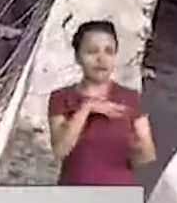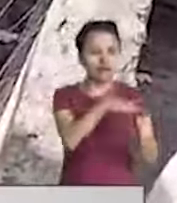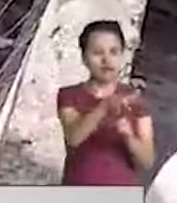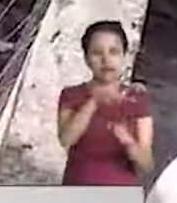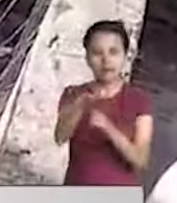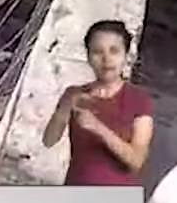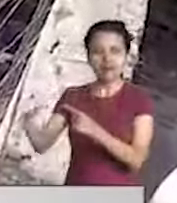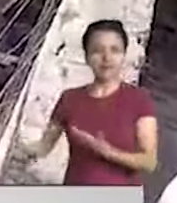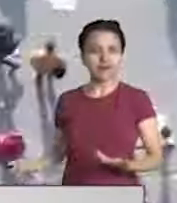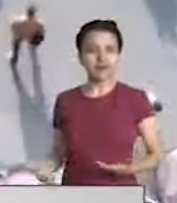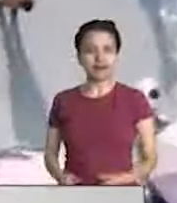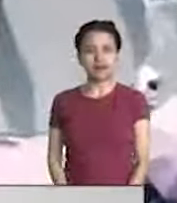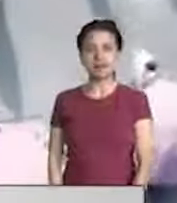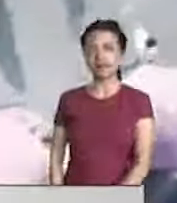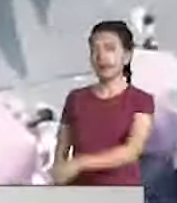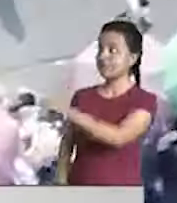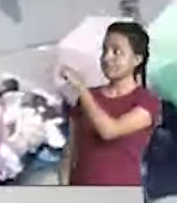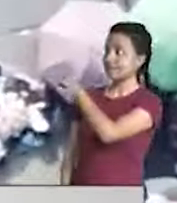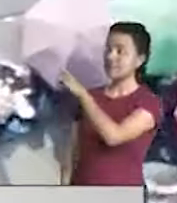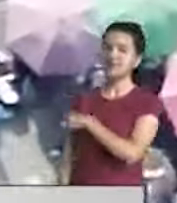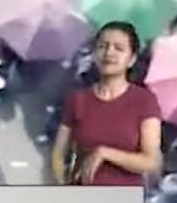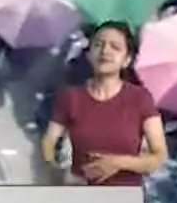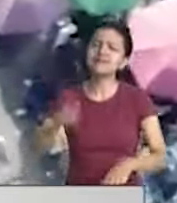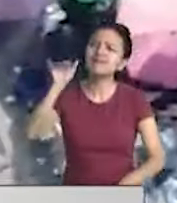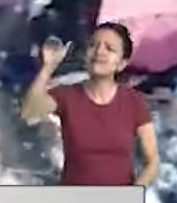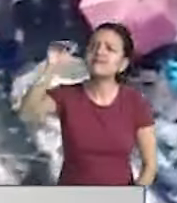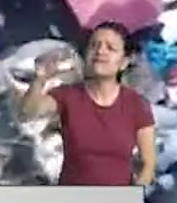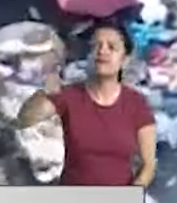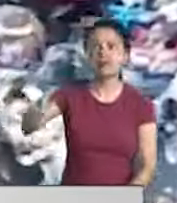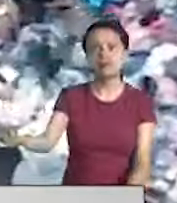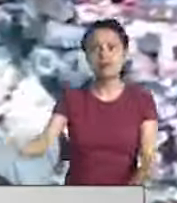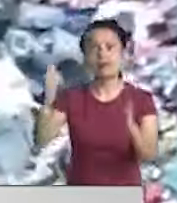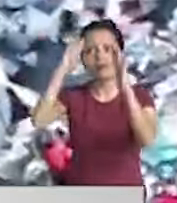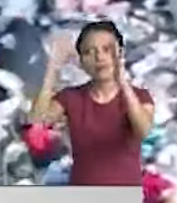muy urgente a la administración distrital a declarar hoy una